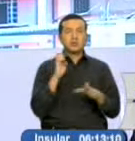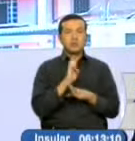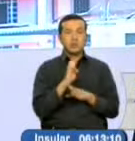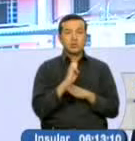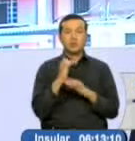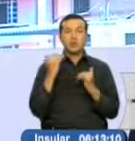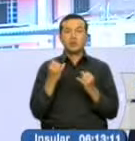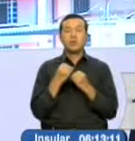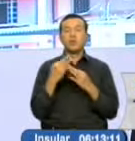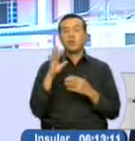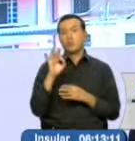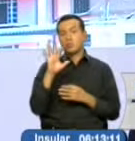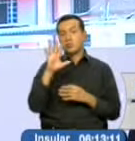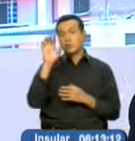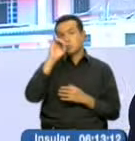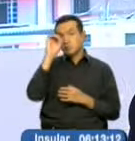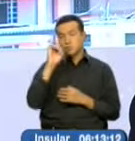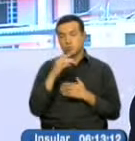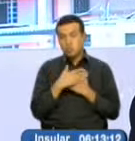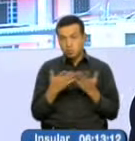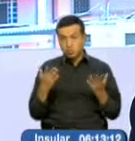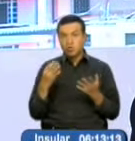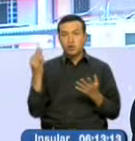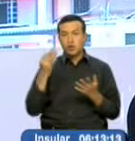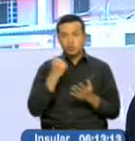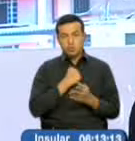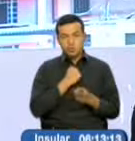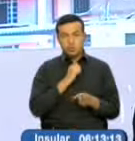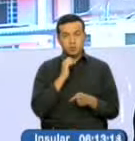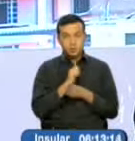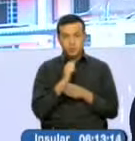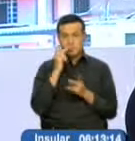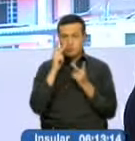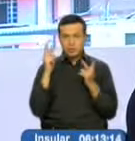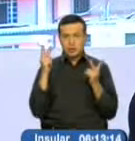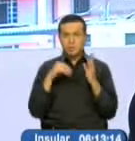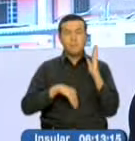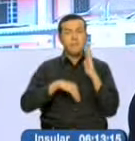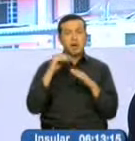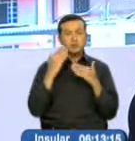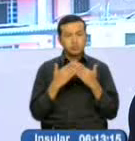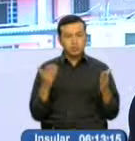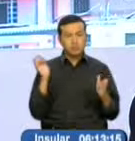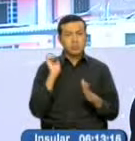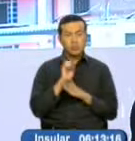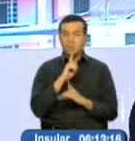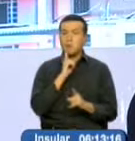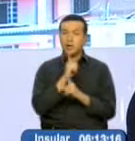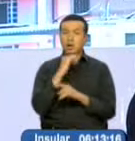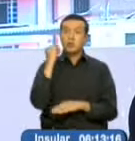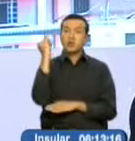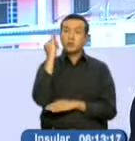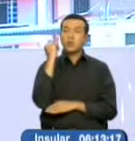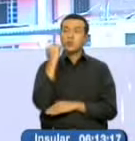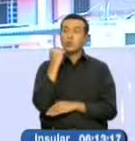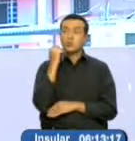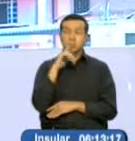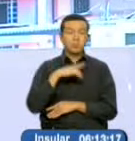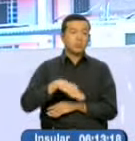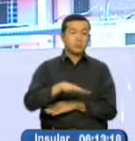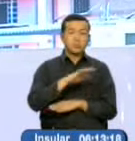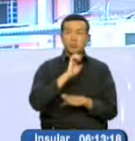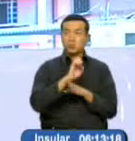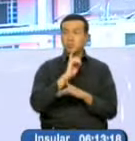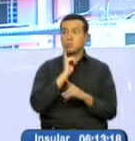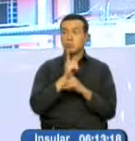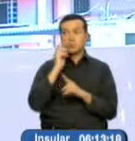día, más del 95% son de producción nacional. Ahí nos damos cuenta cómo se ha desarrollado la industria, primero localmente, porque es